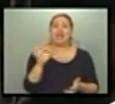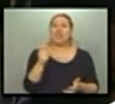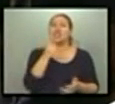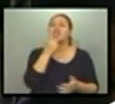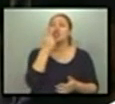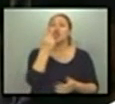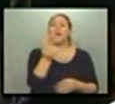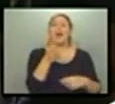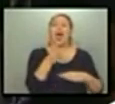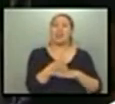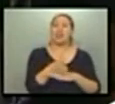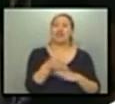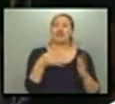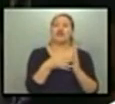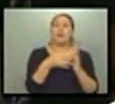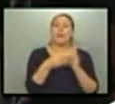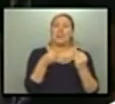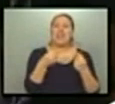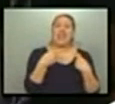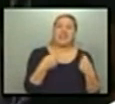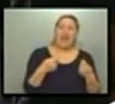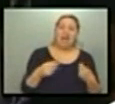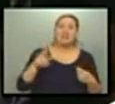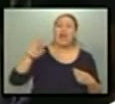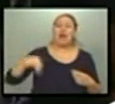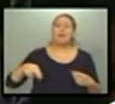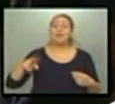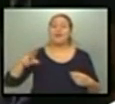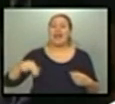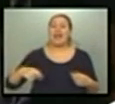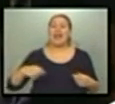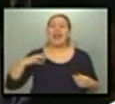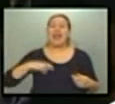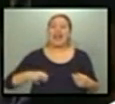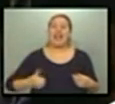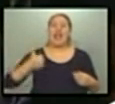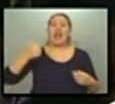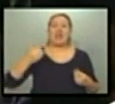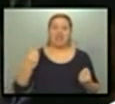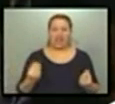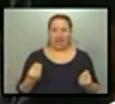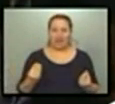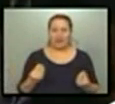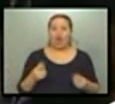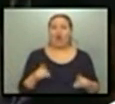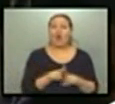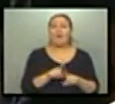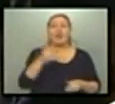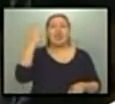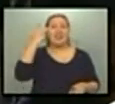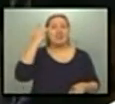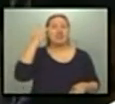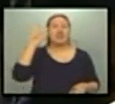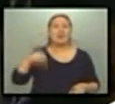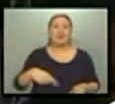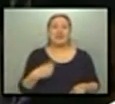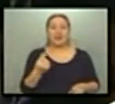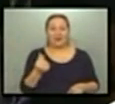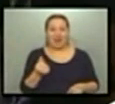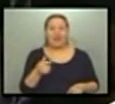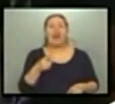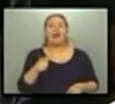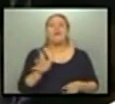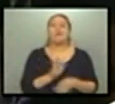shopping. ¿Qué son los gastos y ganancias comerciales? Que representa el 18% del valor. Eso es lo que gana la empresa,